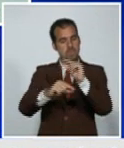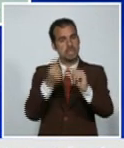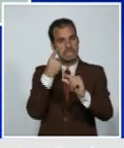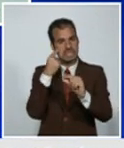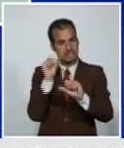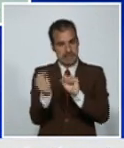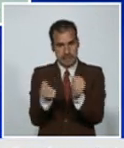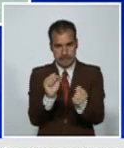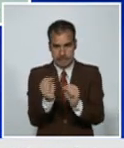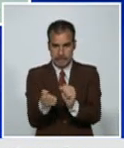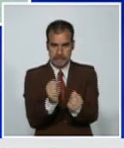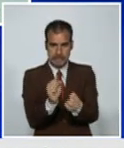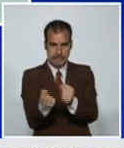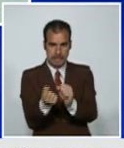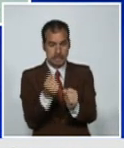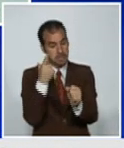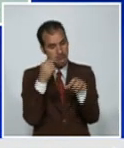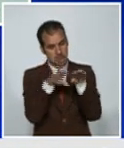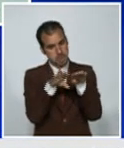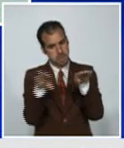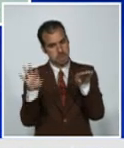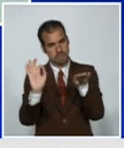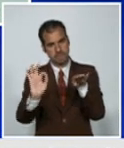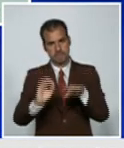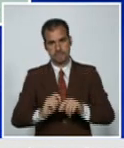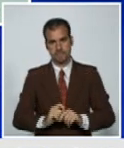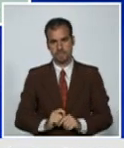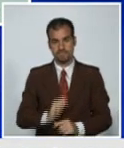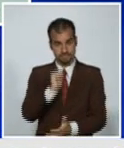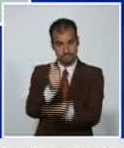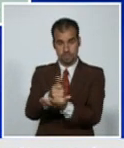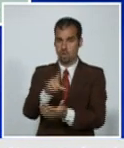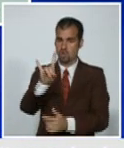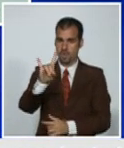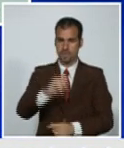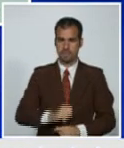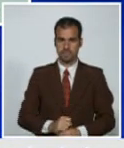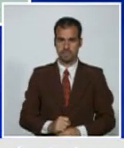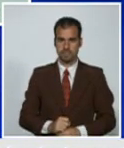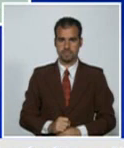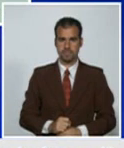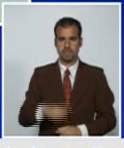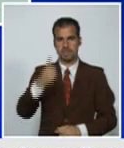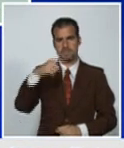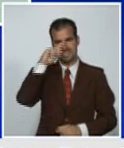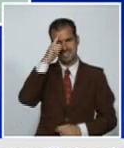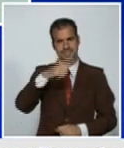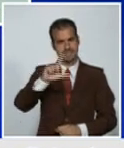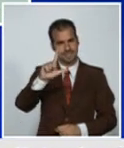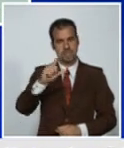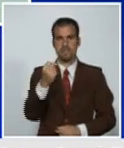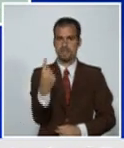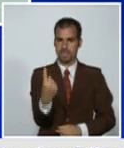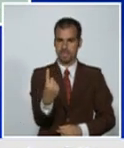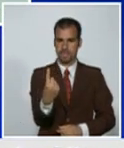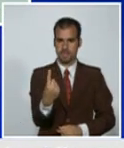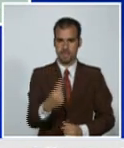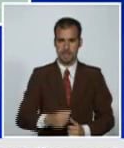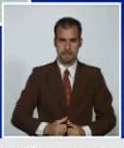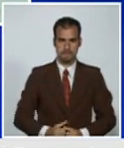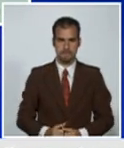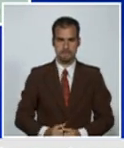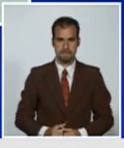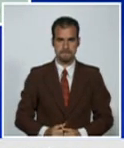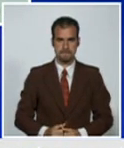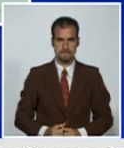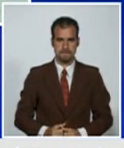control de la pandemia. Del municipio Guantánamo 9 y del Salvador 1. Y el